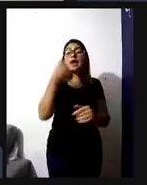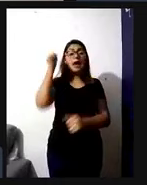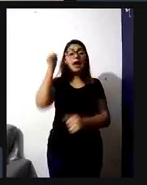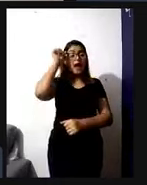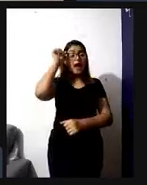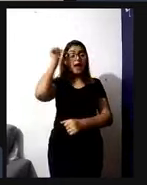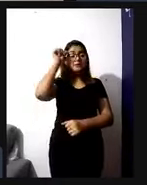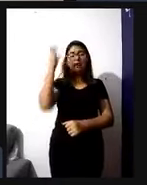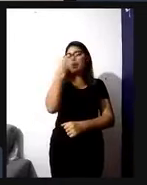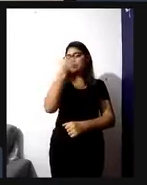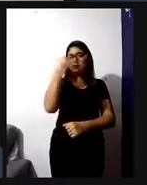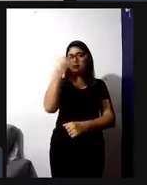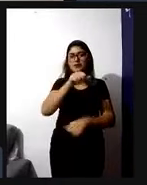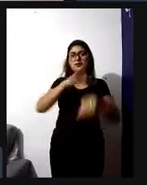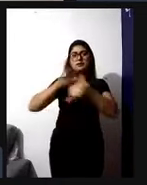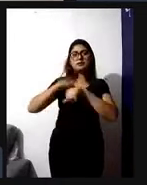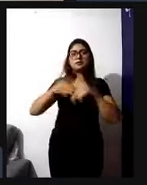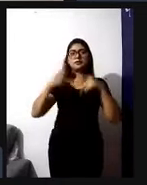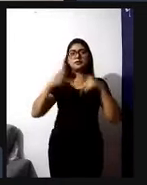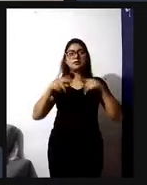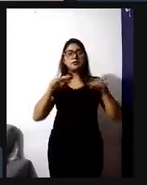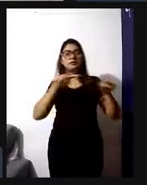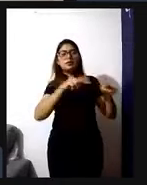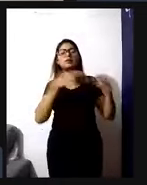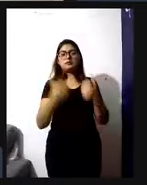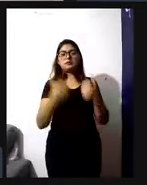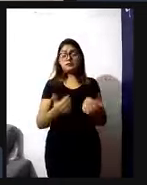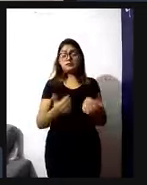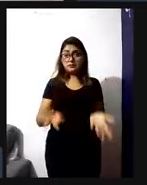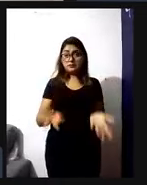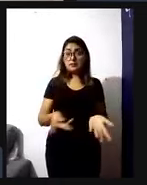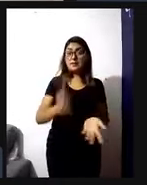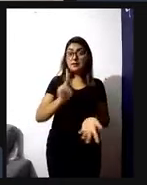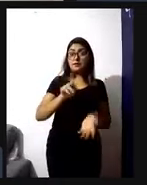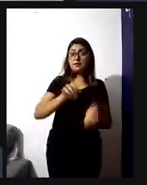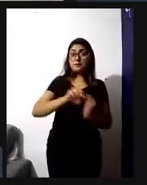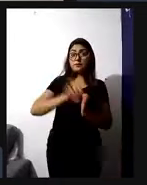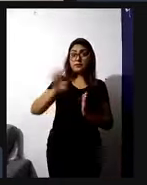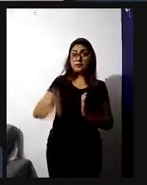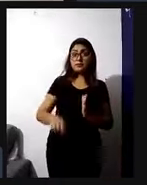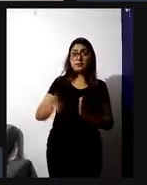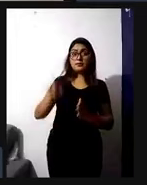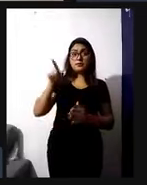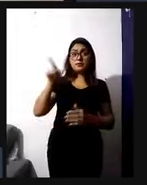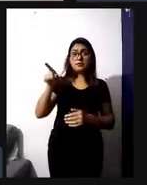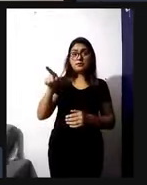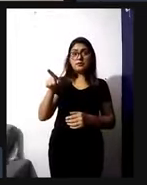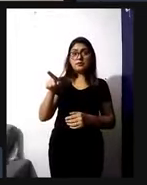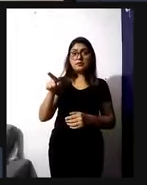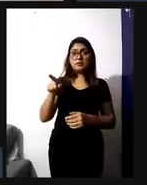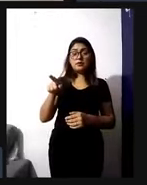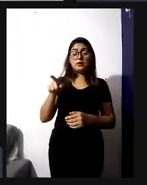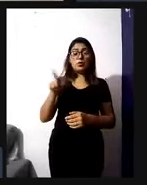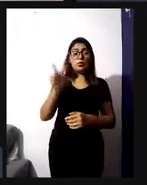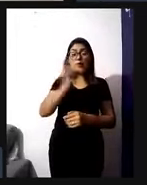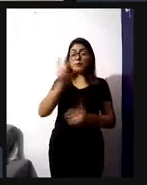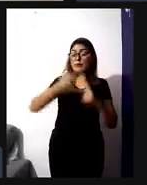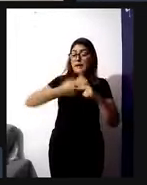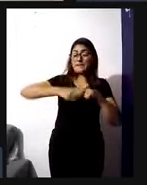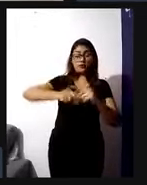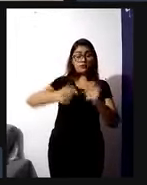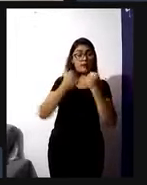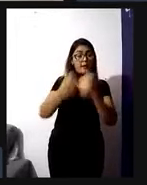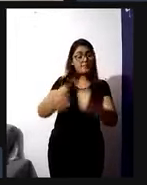chicos. Sin embargo, cuando el pico estaba muy alto, el pico de contagio, hubo